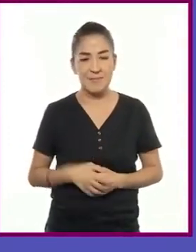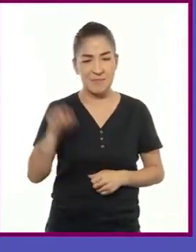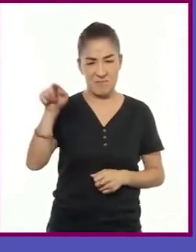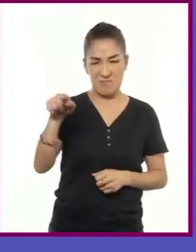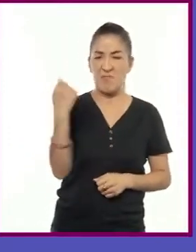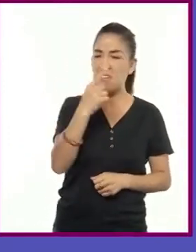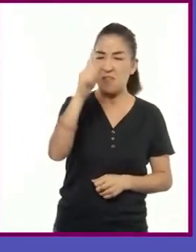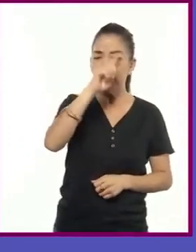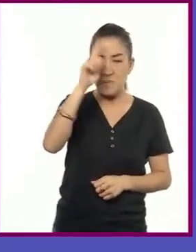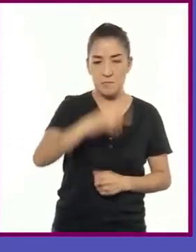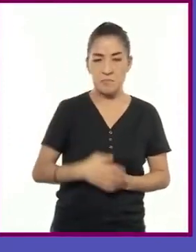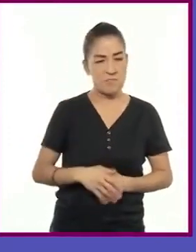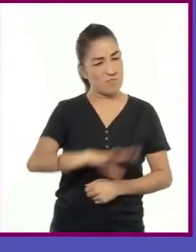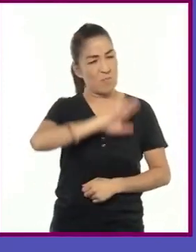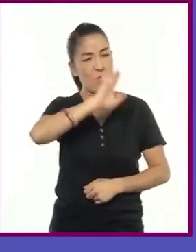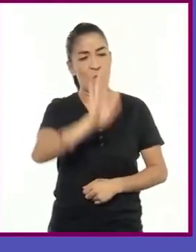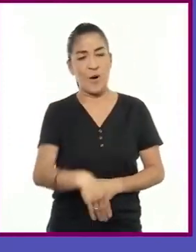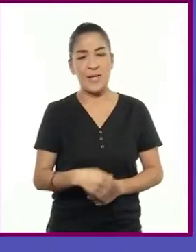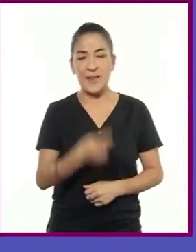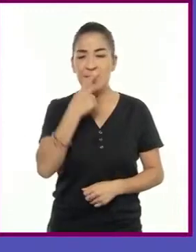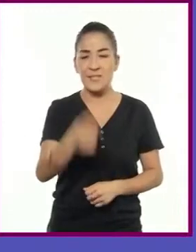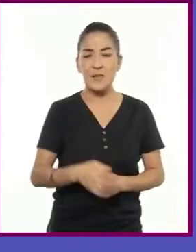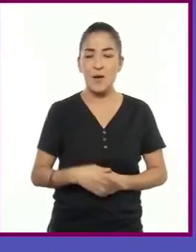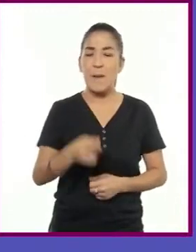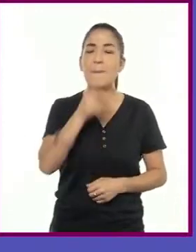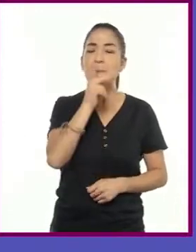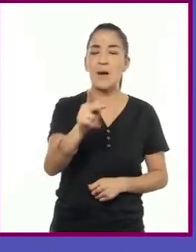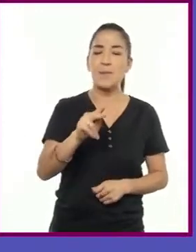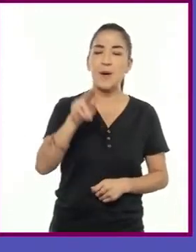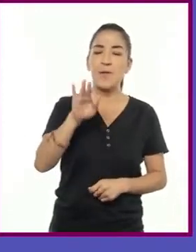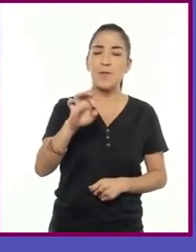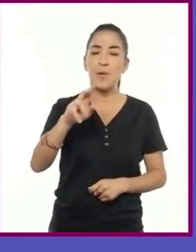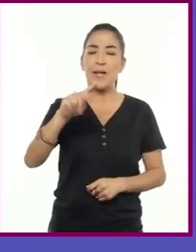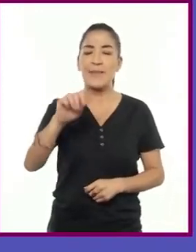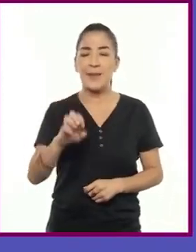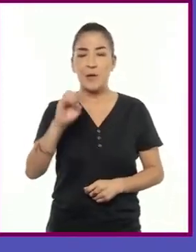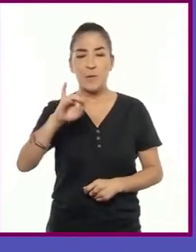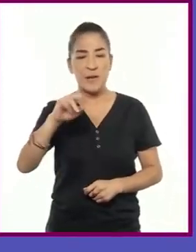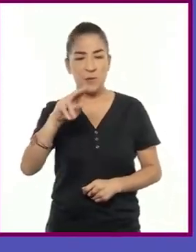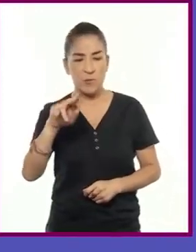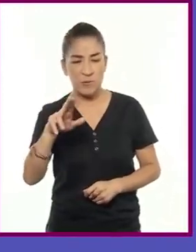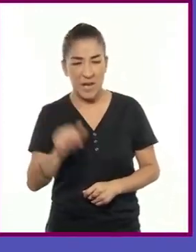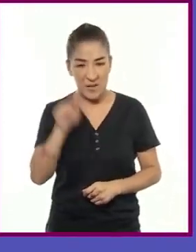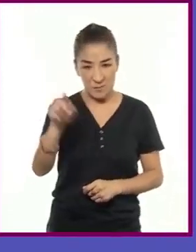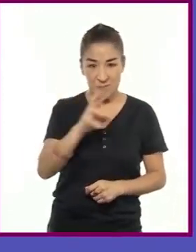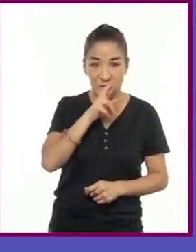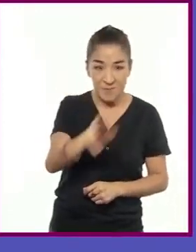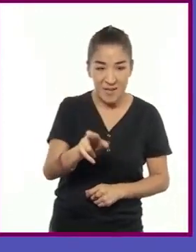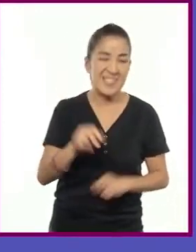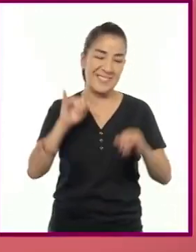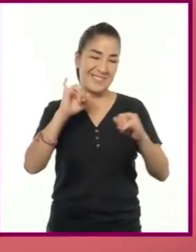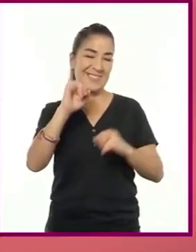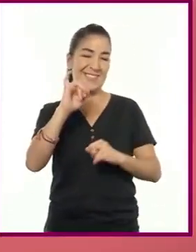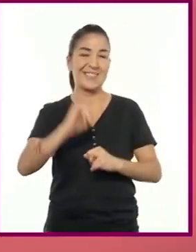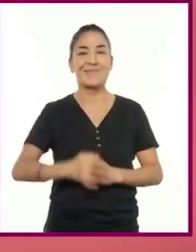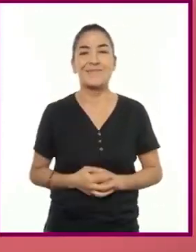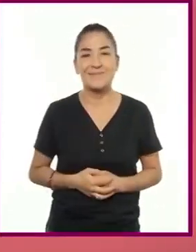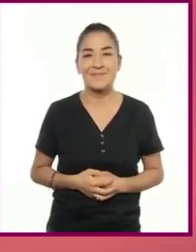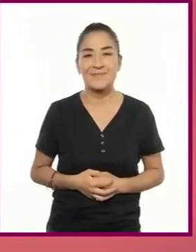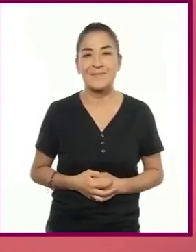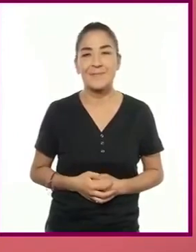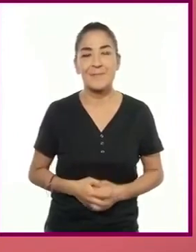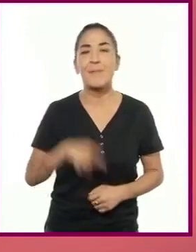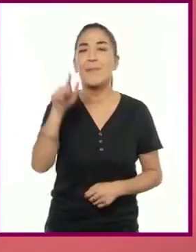consejo? Morir, diciendo, Fuente Ovejuna. ¿Querés responder así? ¡Sí! Como